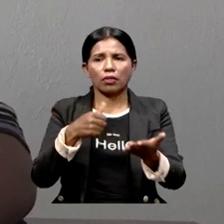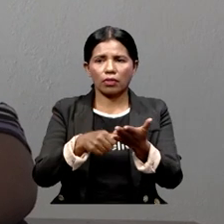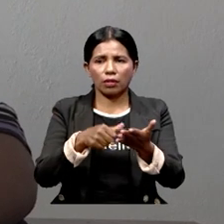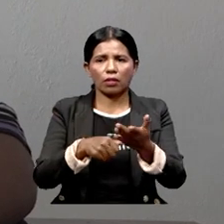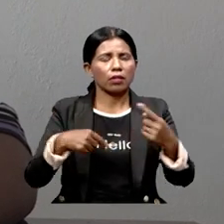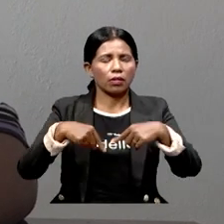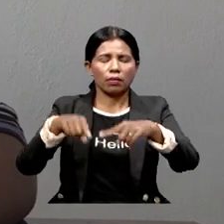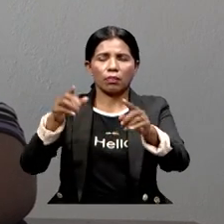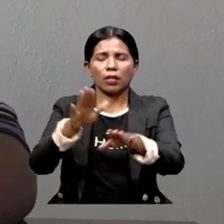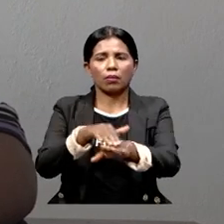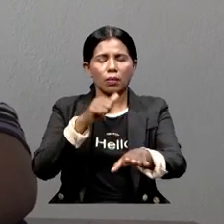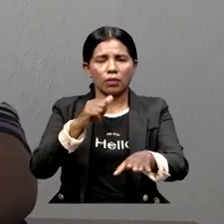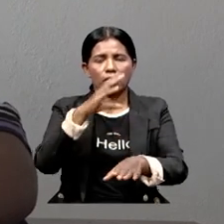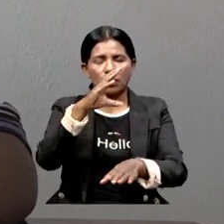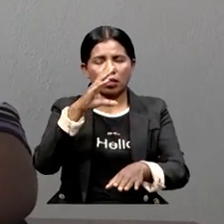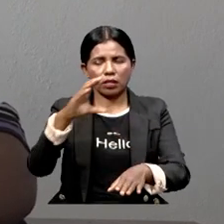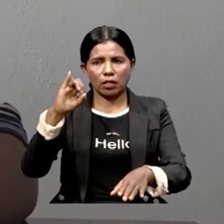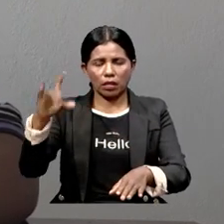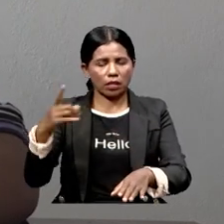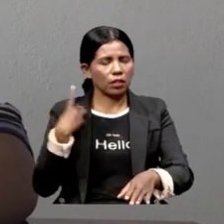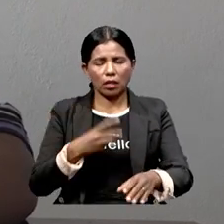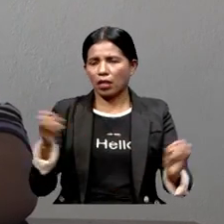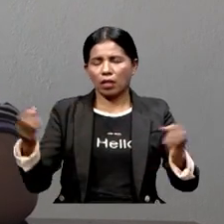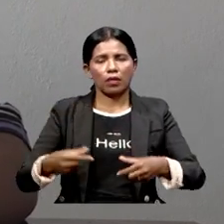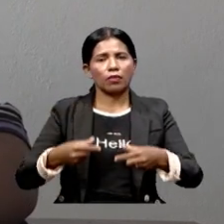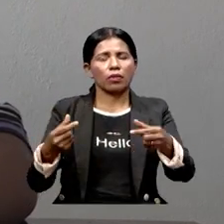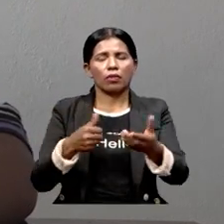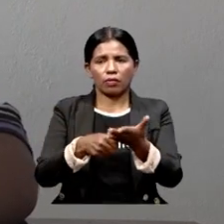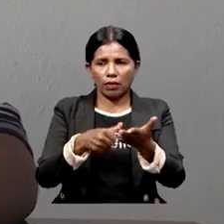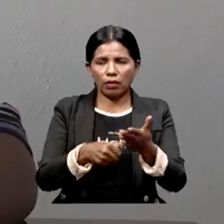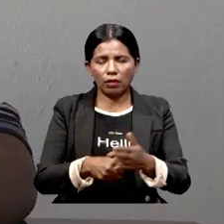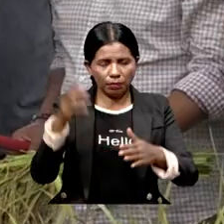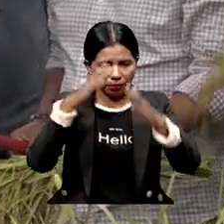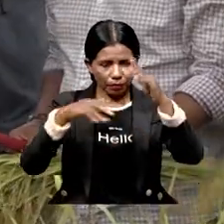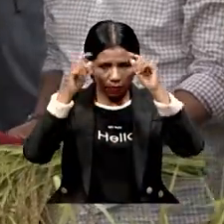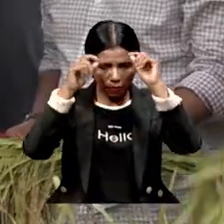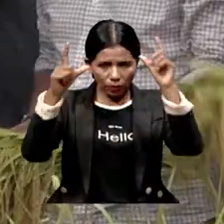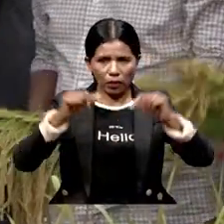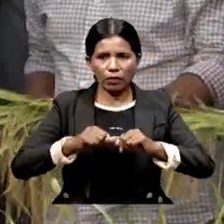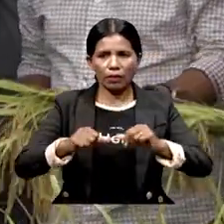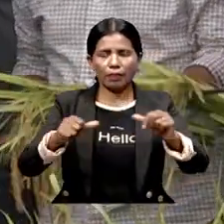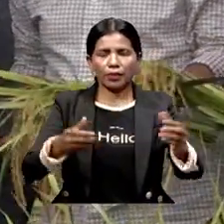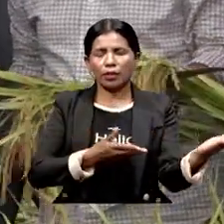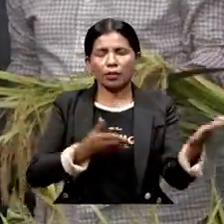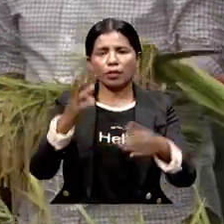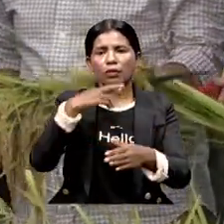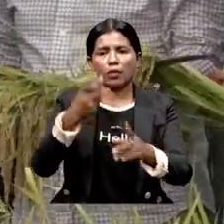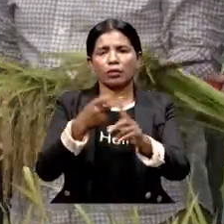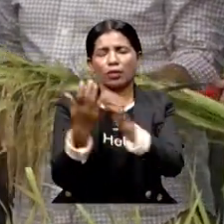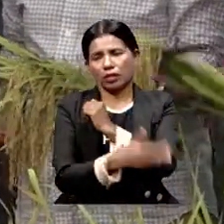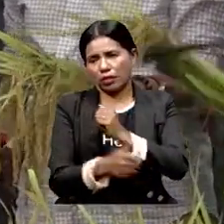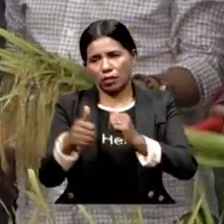Comercio. La idea es que nunca fue convite. O problema nebe Timor-Leste continua importa fos husi